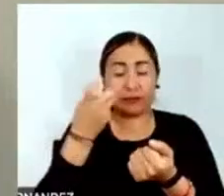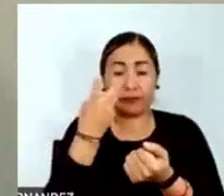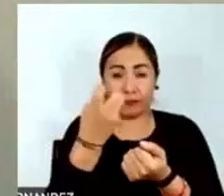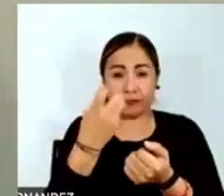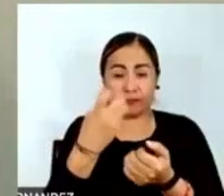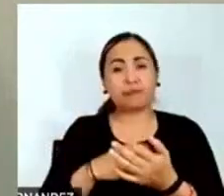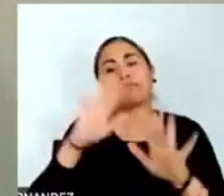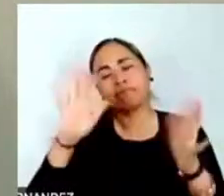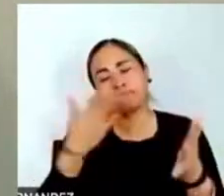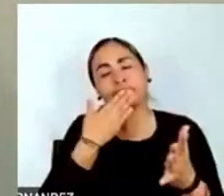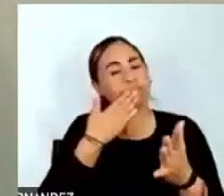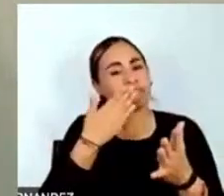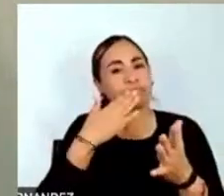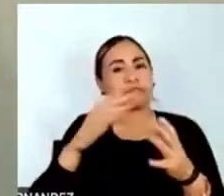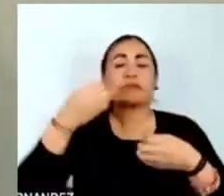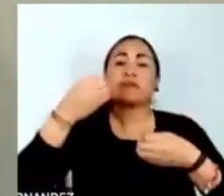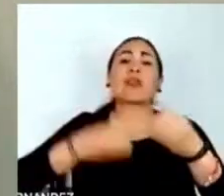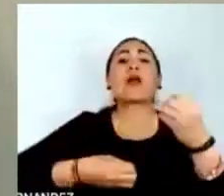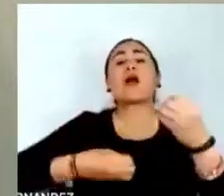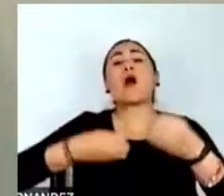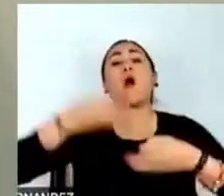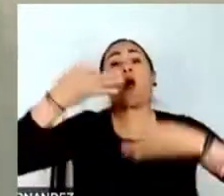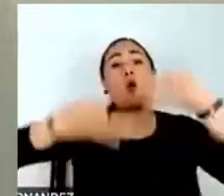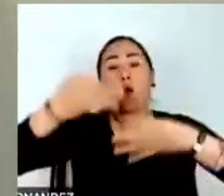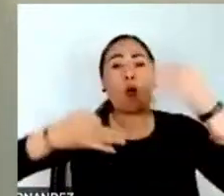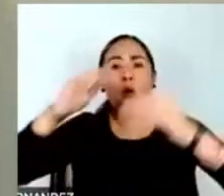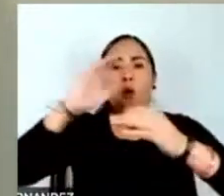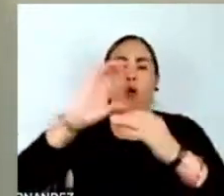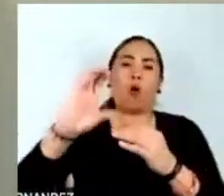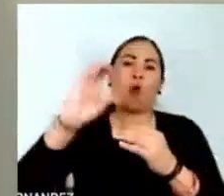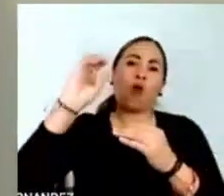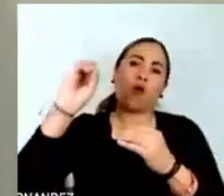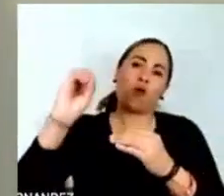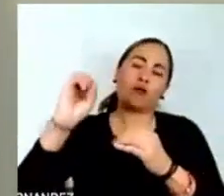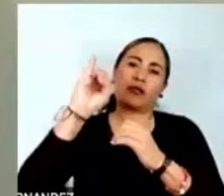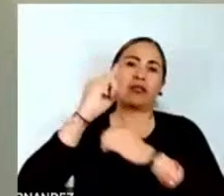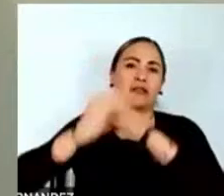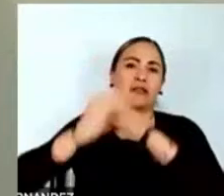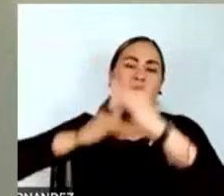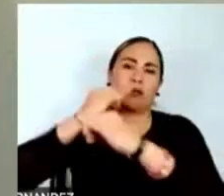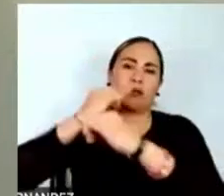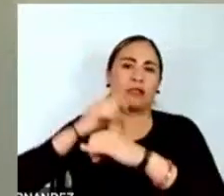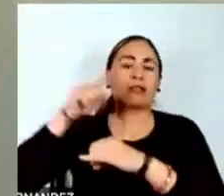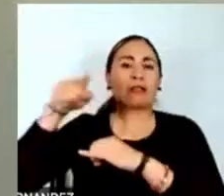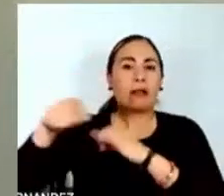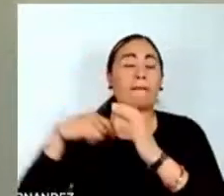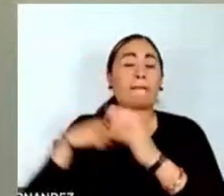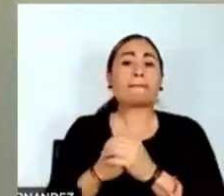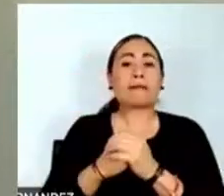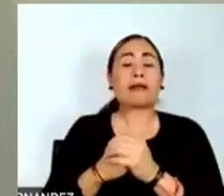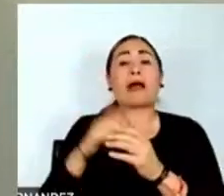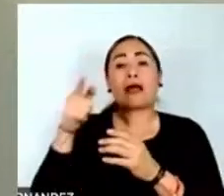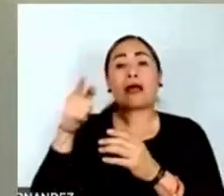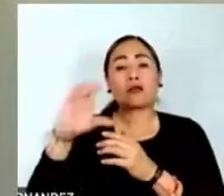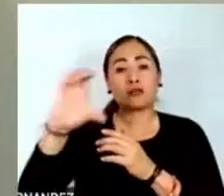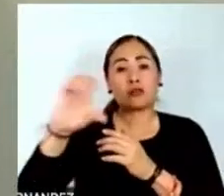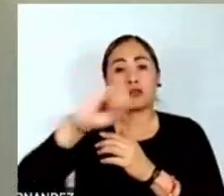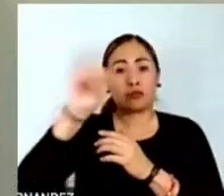afortunadamente, la Corte ha resuelto de manera contundente que la permanencia a la judicatura no puede